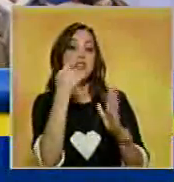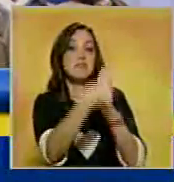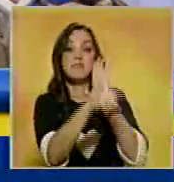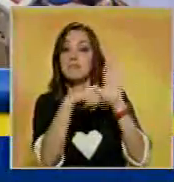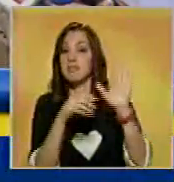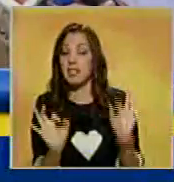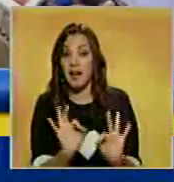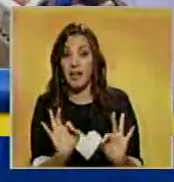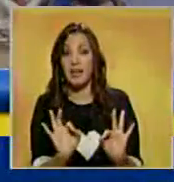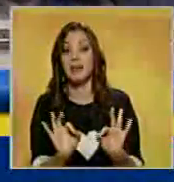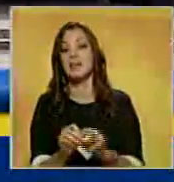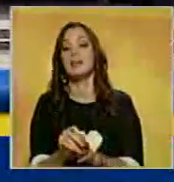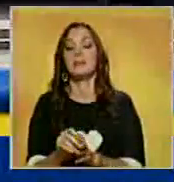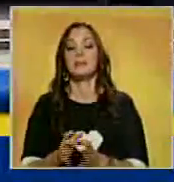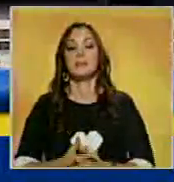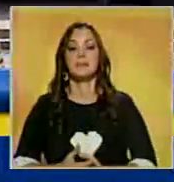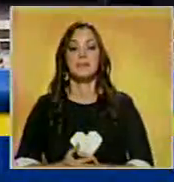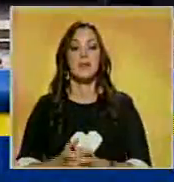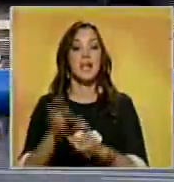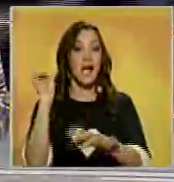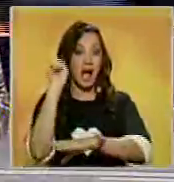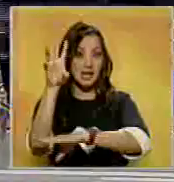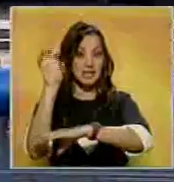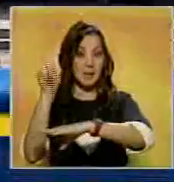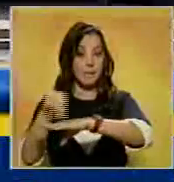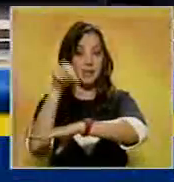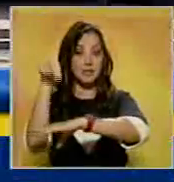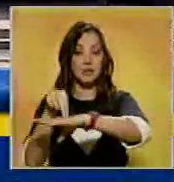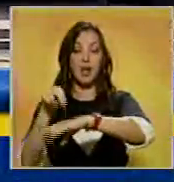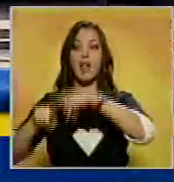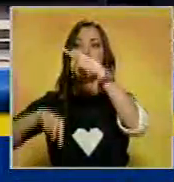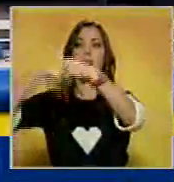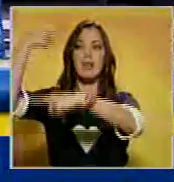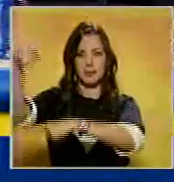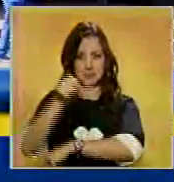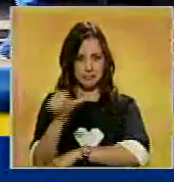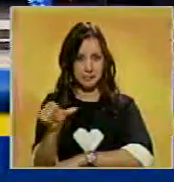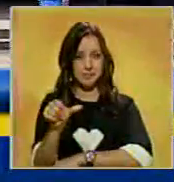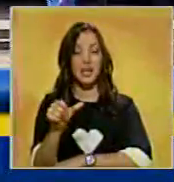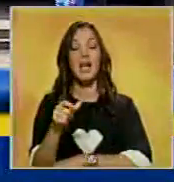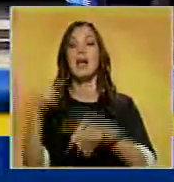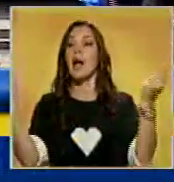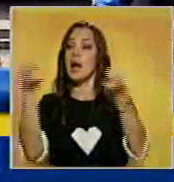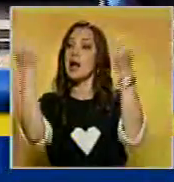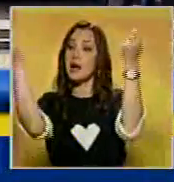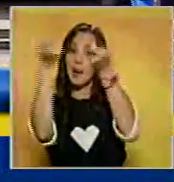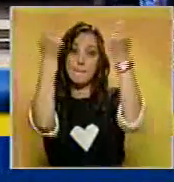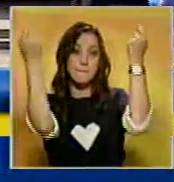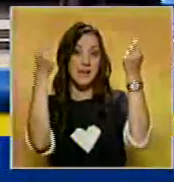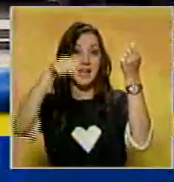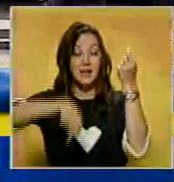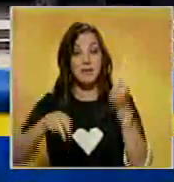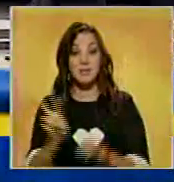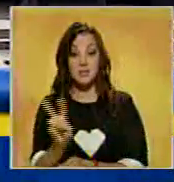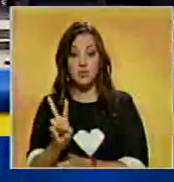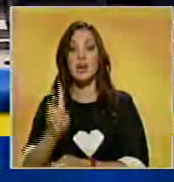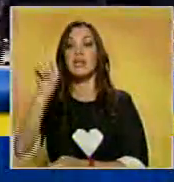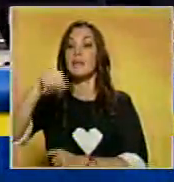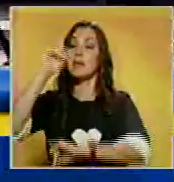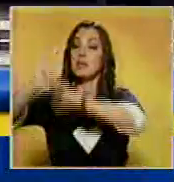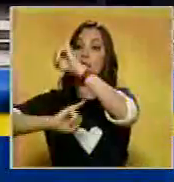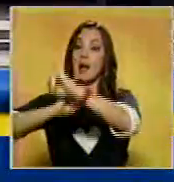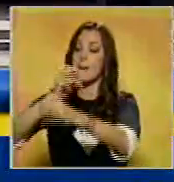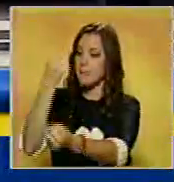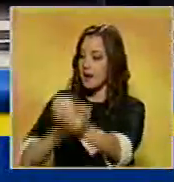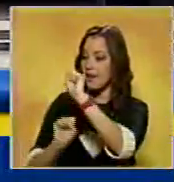condena latinoamericana y caribeña. La Asamblea Nacional realizará las próximas semanas una campaña nacional e internacional para defender el honor